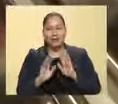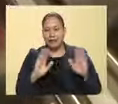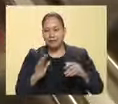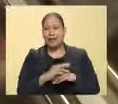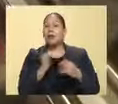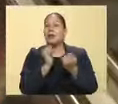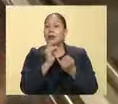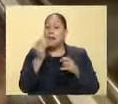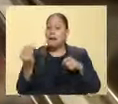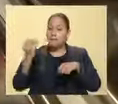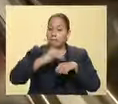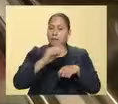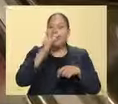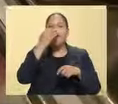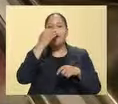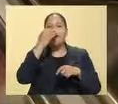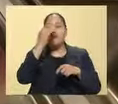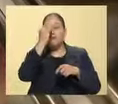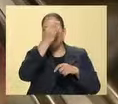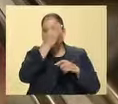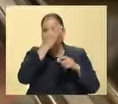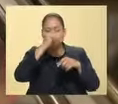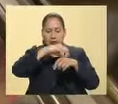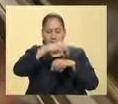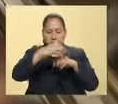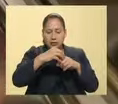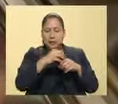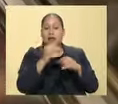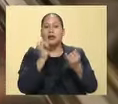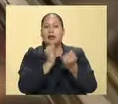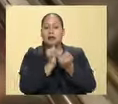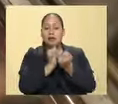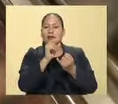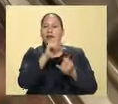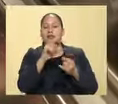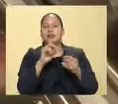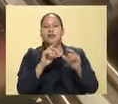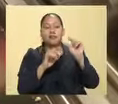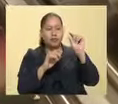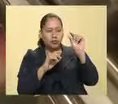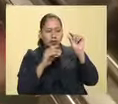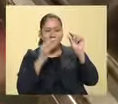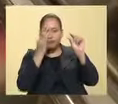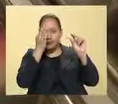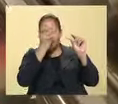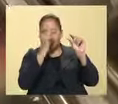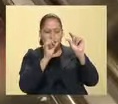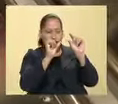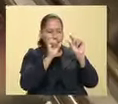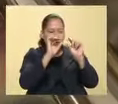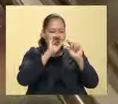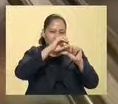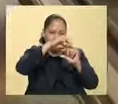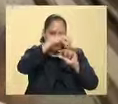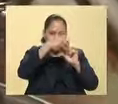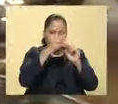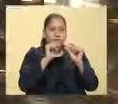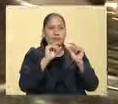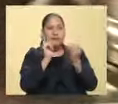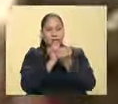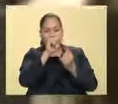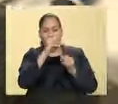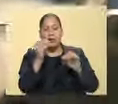ser agregar las frambuesas. ¿Y las zarzamoras? Si tú quieres, puedes ir poniendo. ¿Aquí? Ahí. Perfecto. Nada más. Todas,